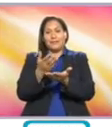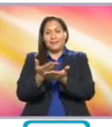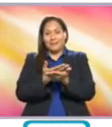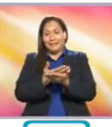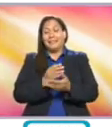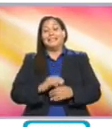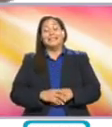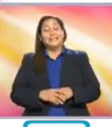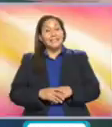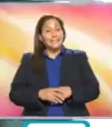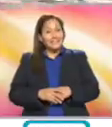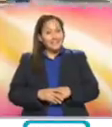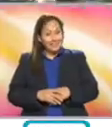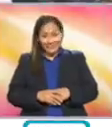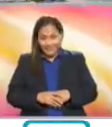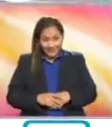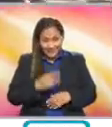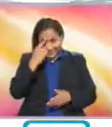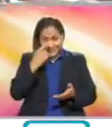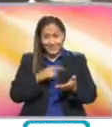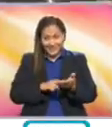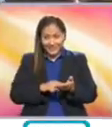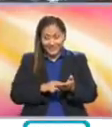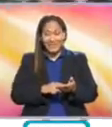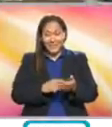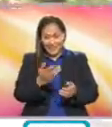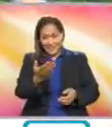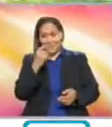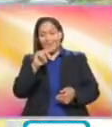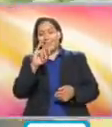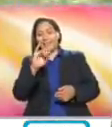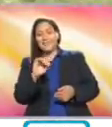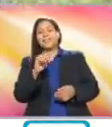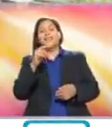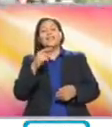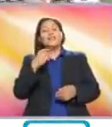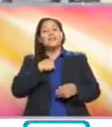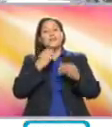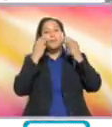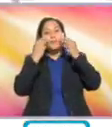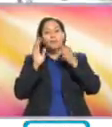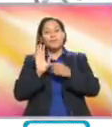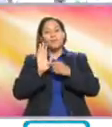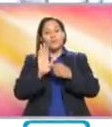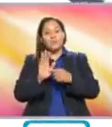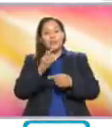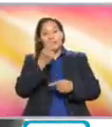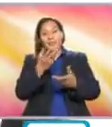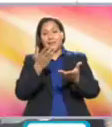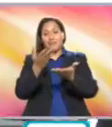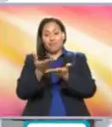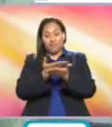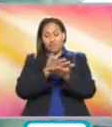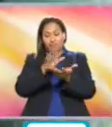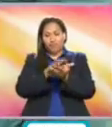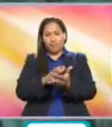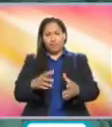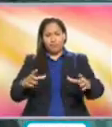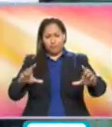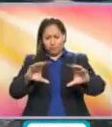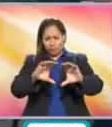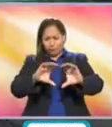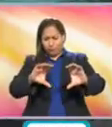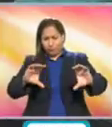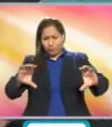¿No cree que existe? Pues mire, venga, tío Alberto, acá, porque yo le voy a mostrar que esta torta es enorme.